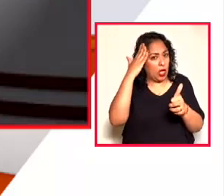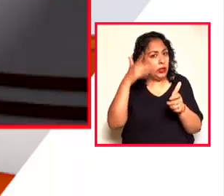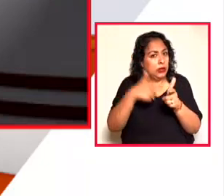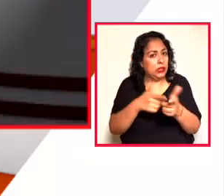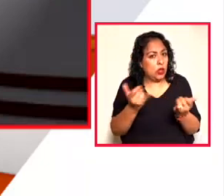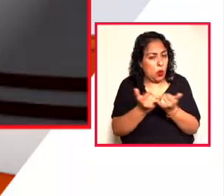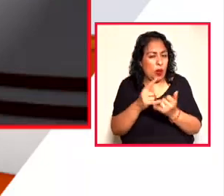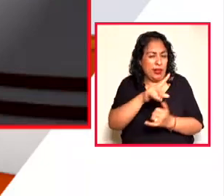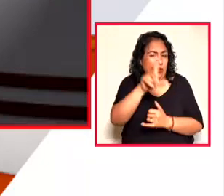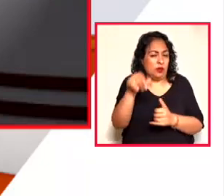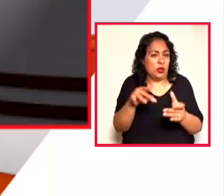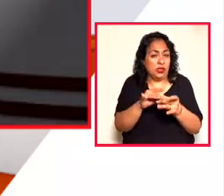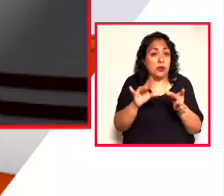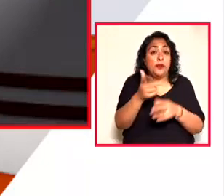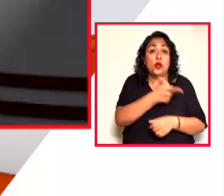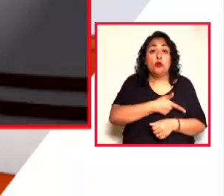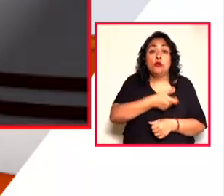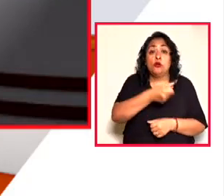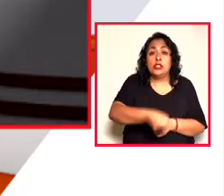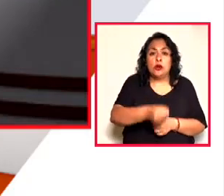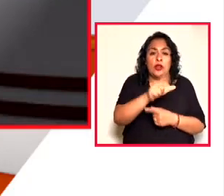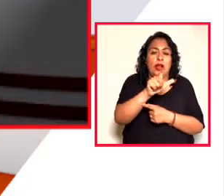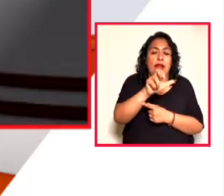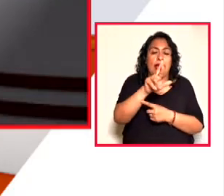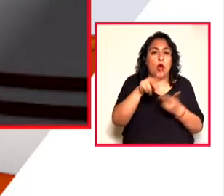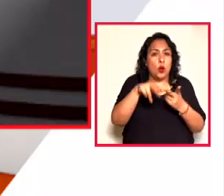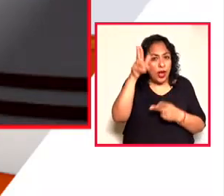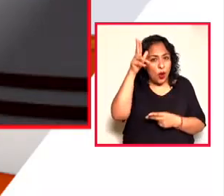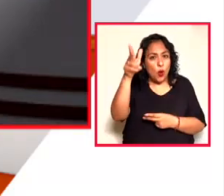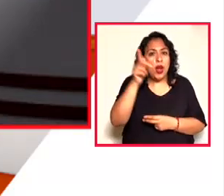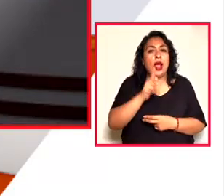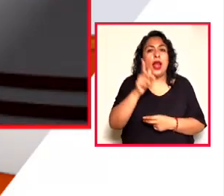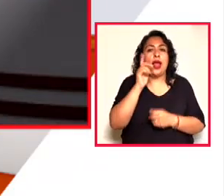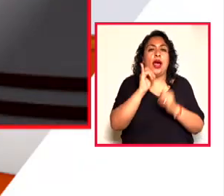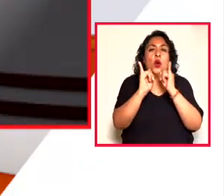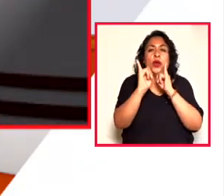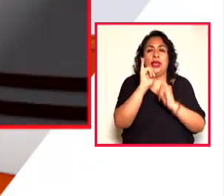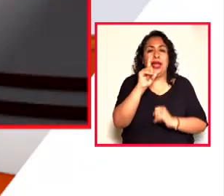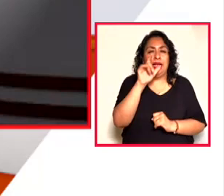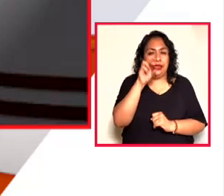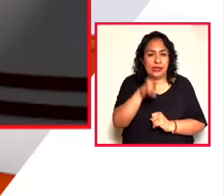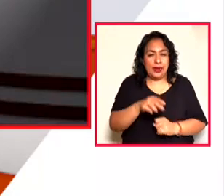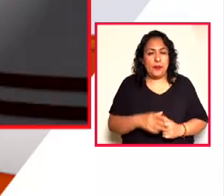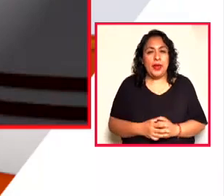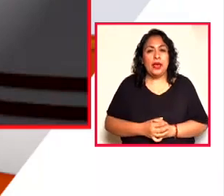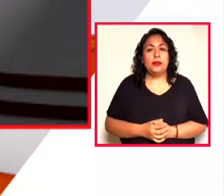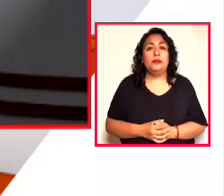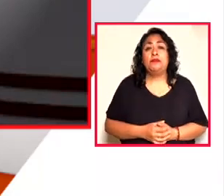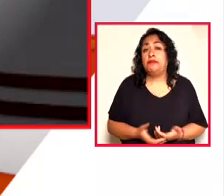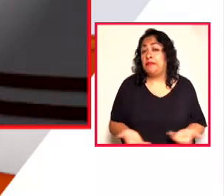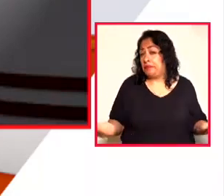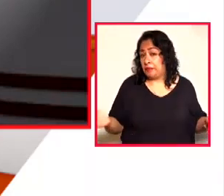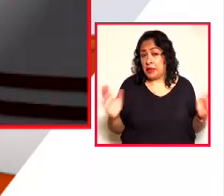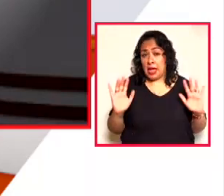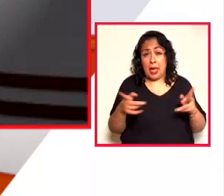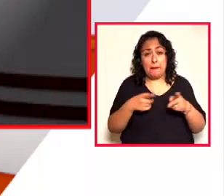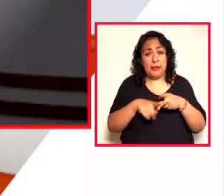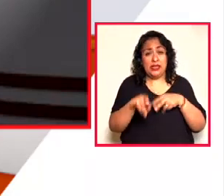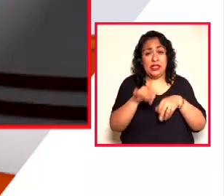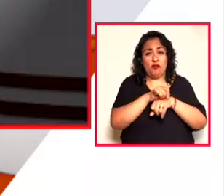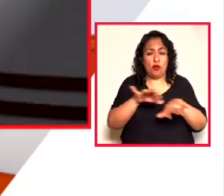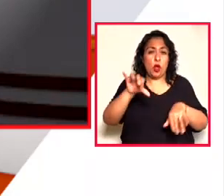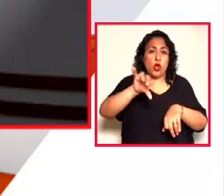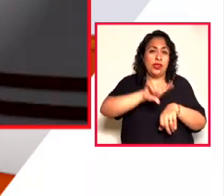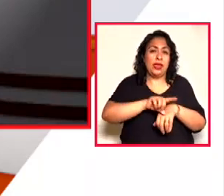más adelante. Qué gusto saludarlos, mi querida Laura. Hola, Laura Regis, en la traducción de lenguas de seña mexicana. Y vamos a arrancar con la información este